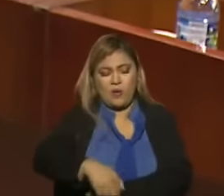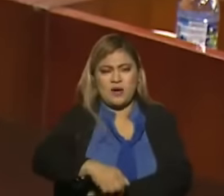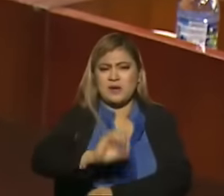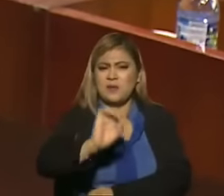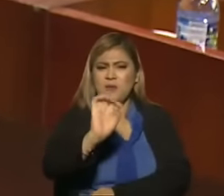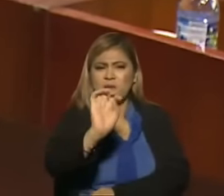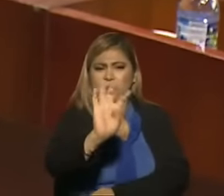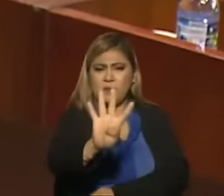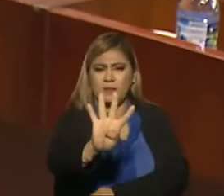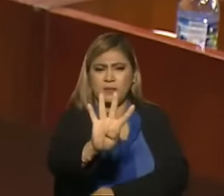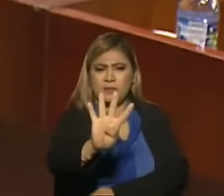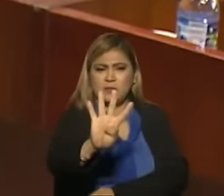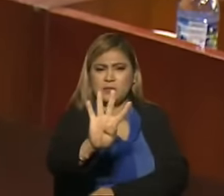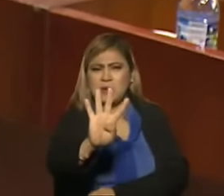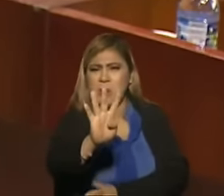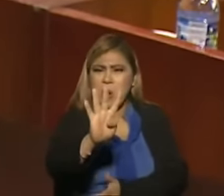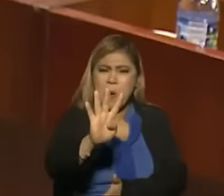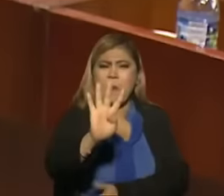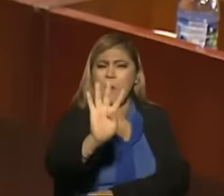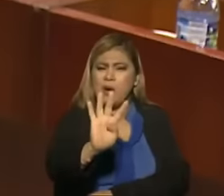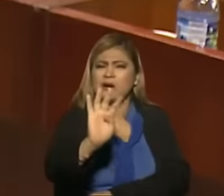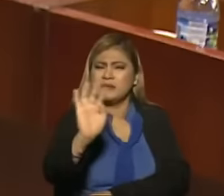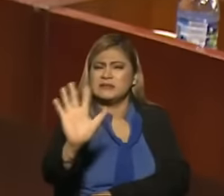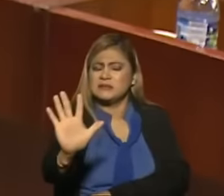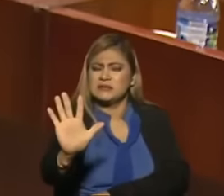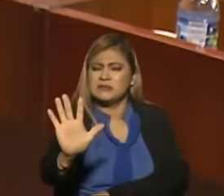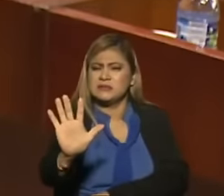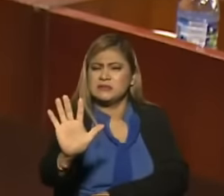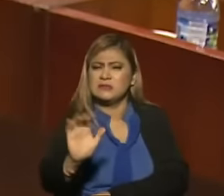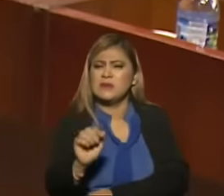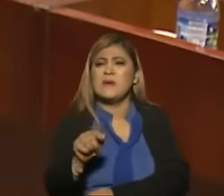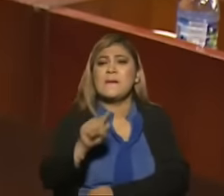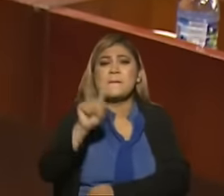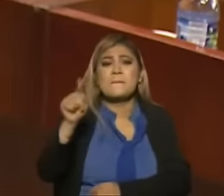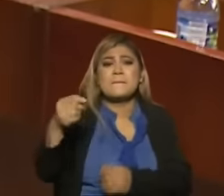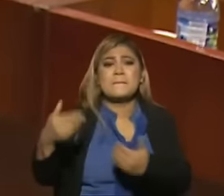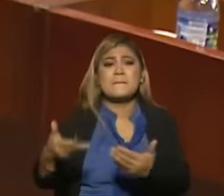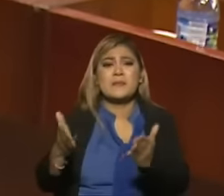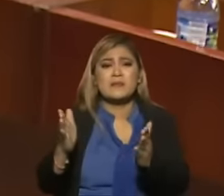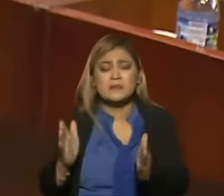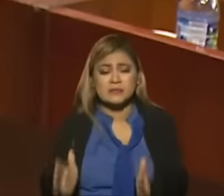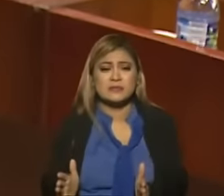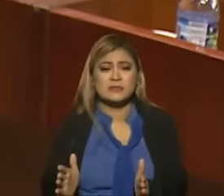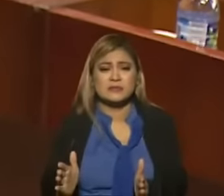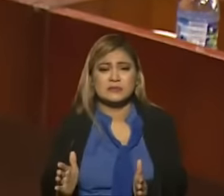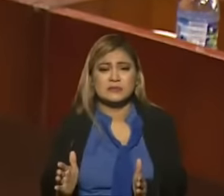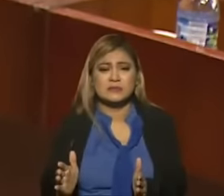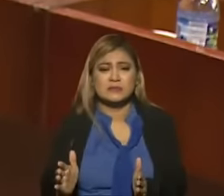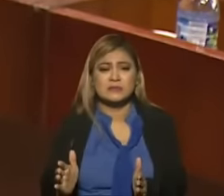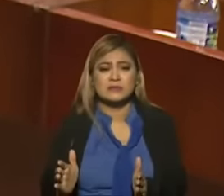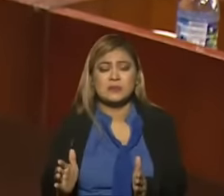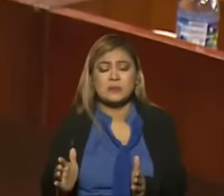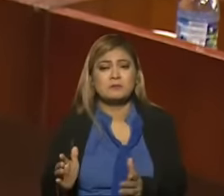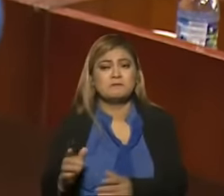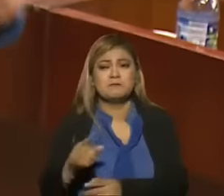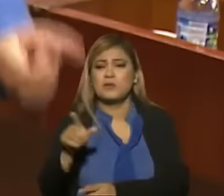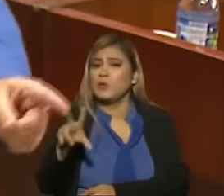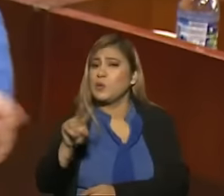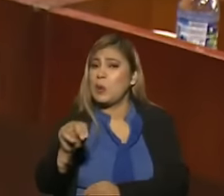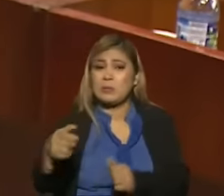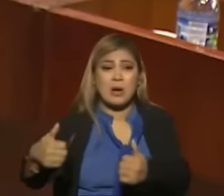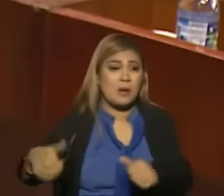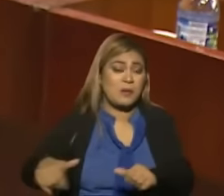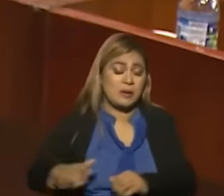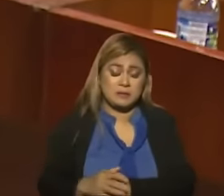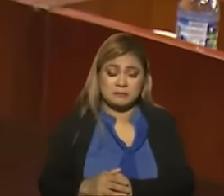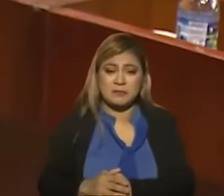45 o un número cercano a ese pretenden jugar lo que millones aprobaron con la